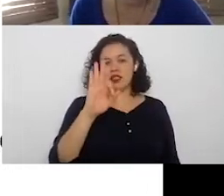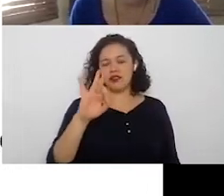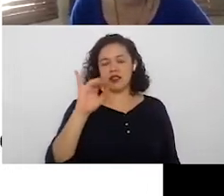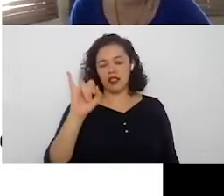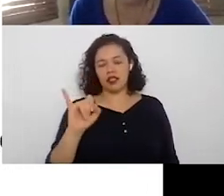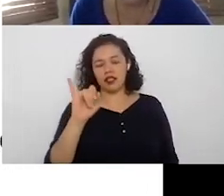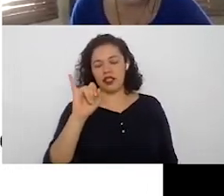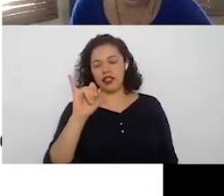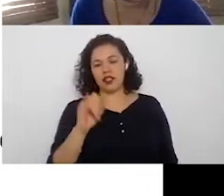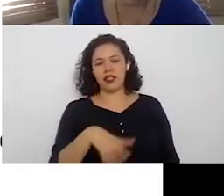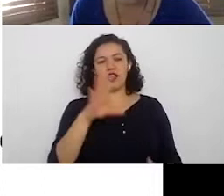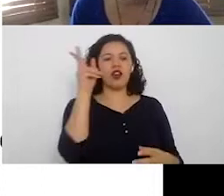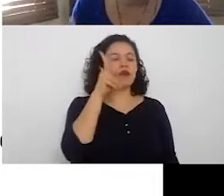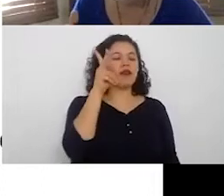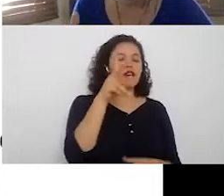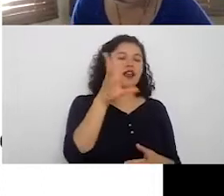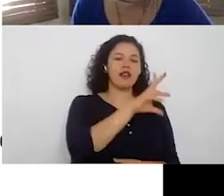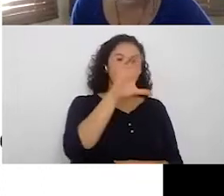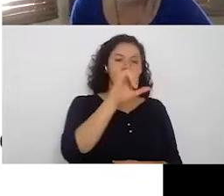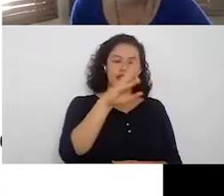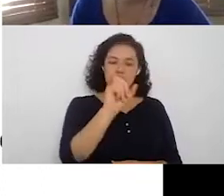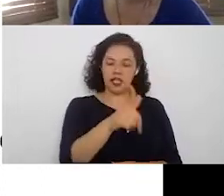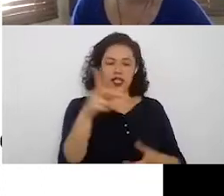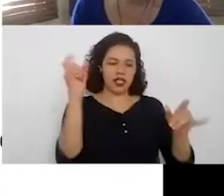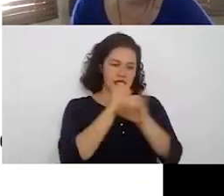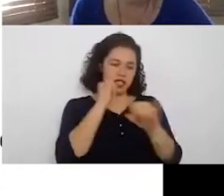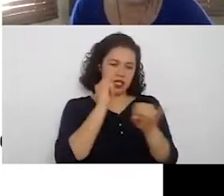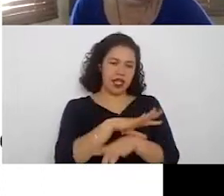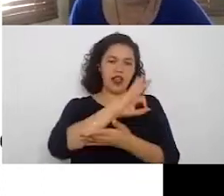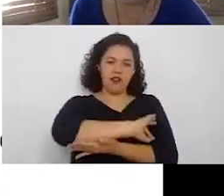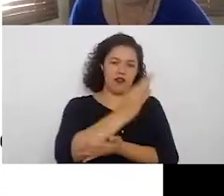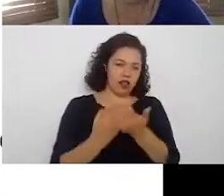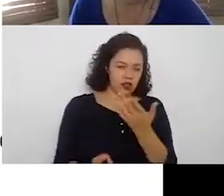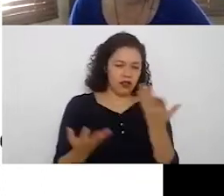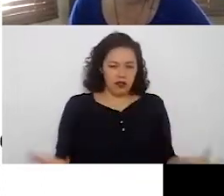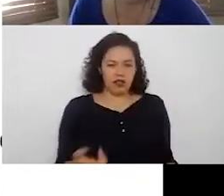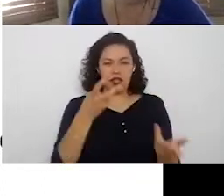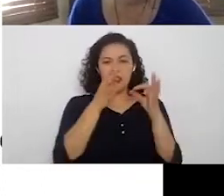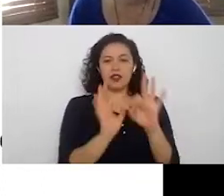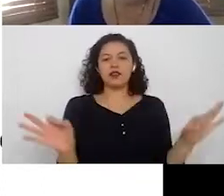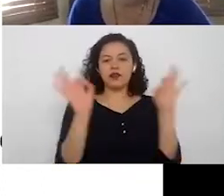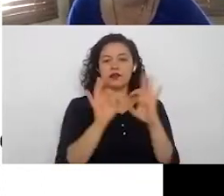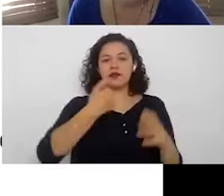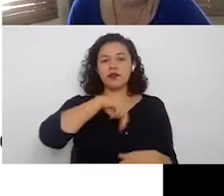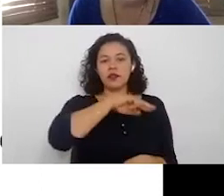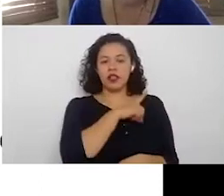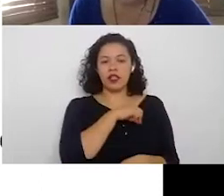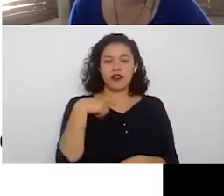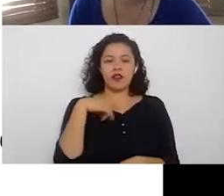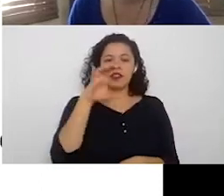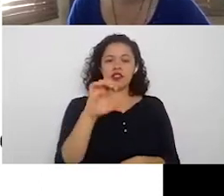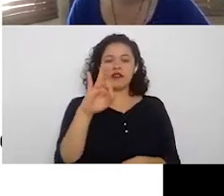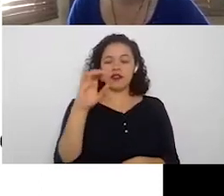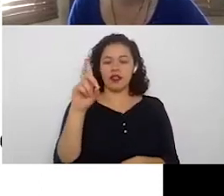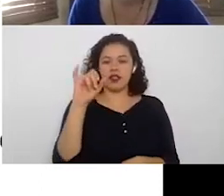digitales, llámese recibo deducible de impuestos, llámese factura, importantísimo. debemos de emitir un CFDI